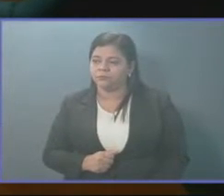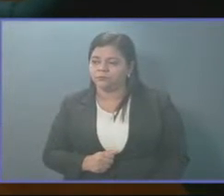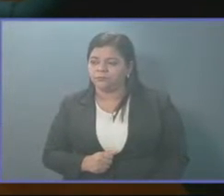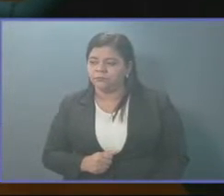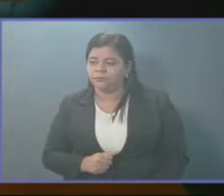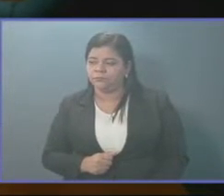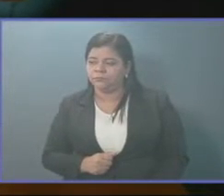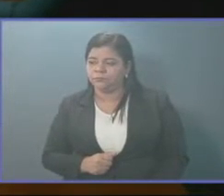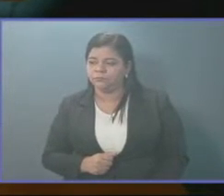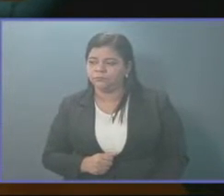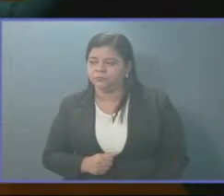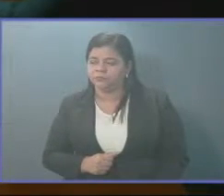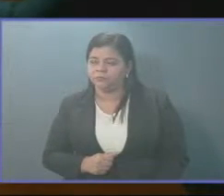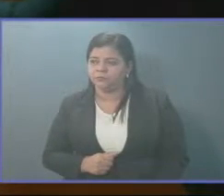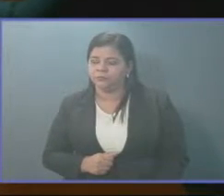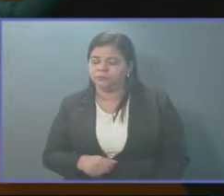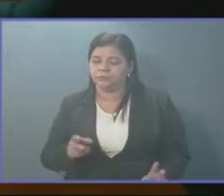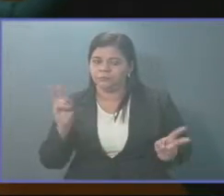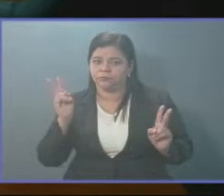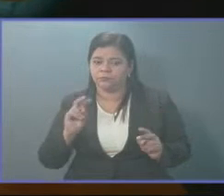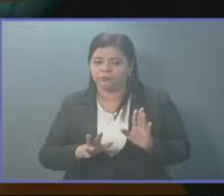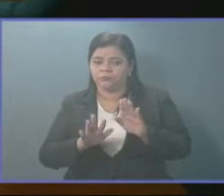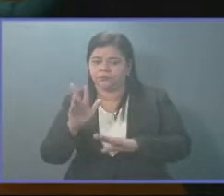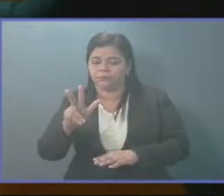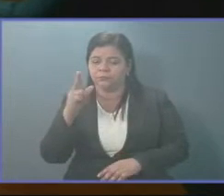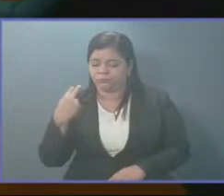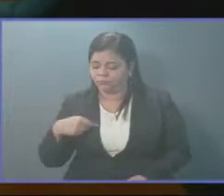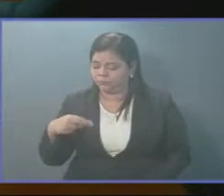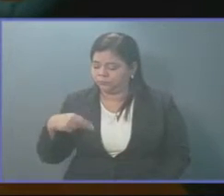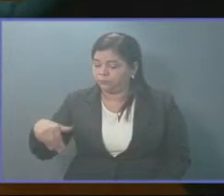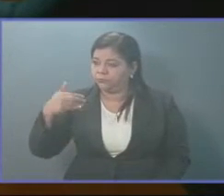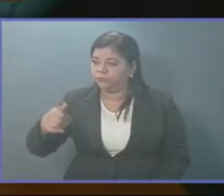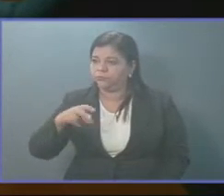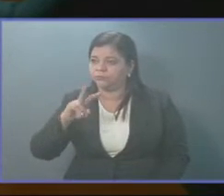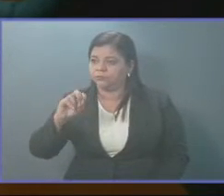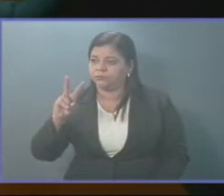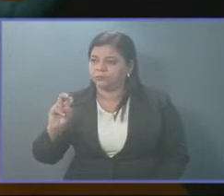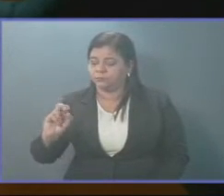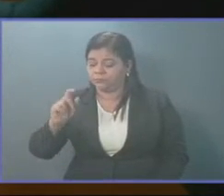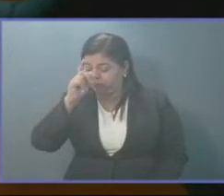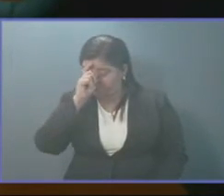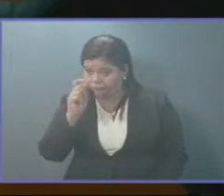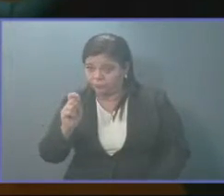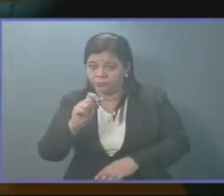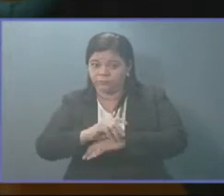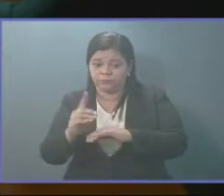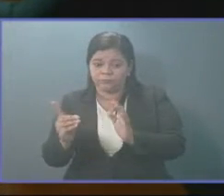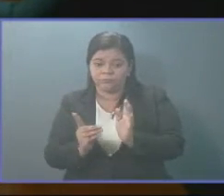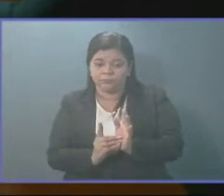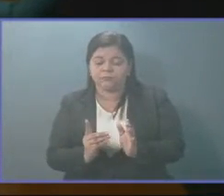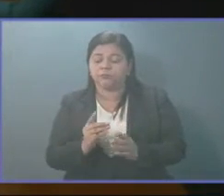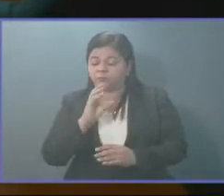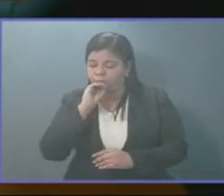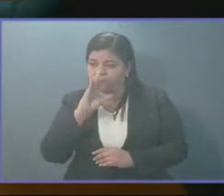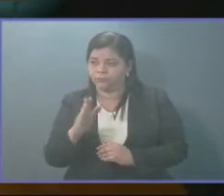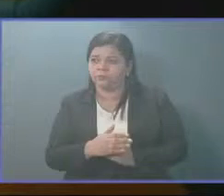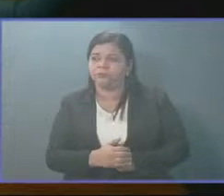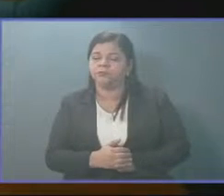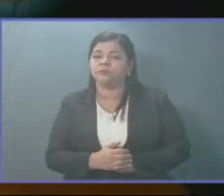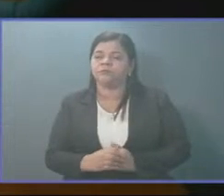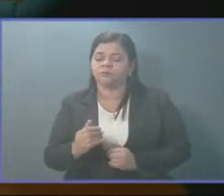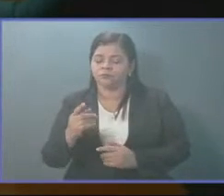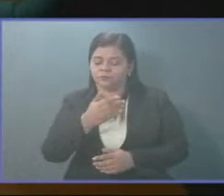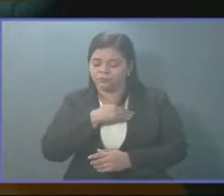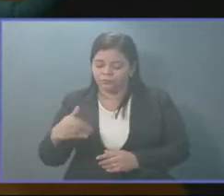Con gusto, presidenta. San Salvador, 13 de noviembre de 2020. Honorable señora diputada Silvia Estela Ostorga de Escobar, presidenta de